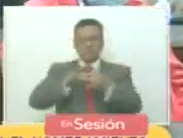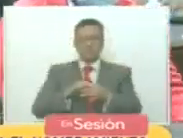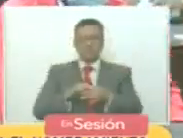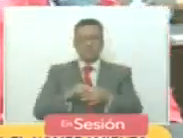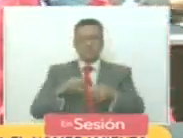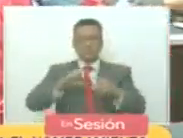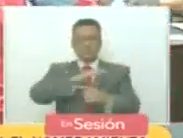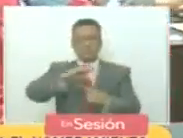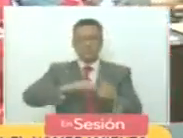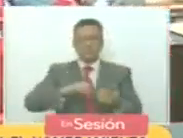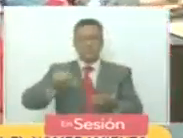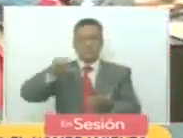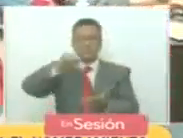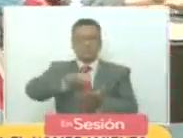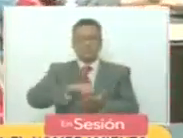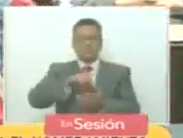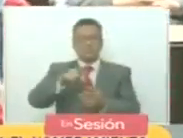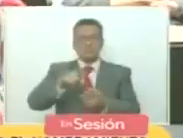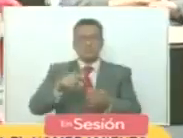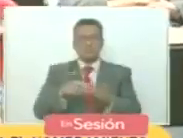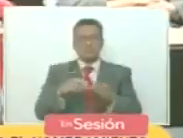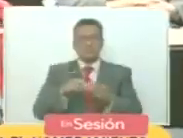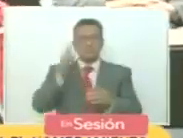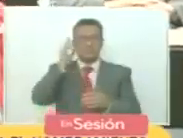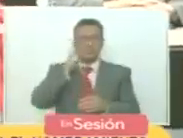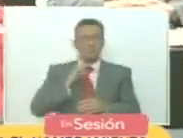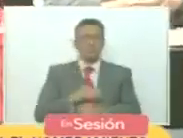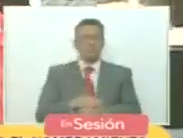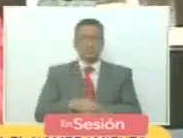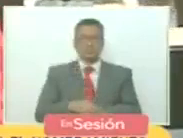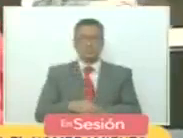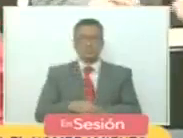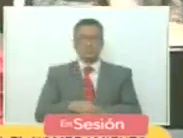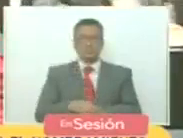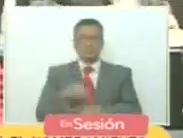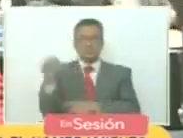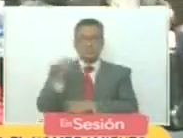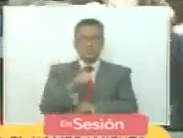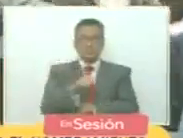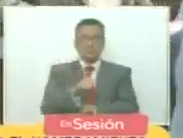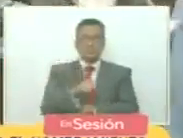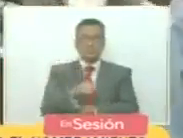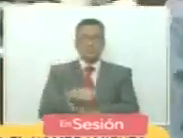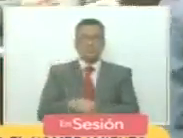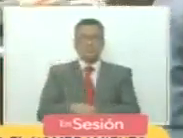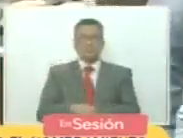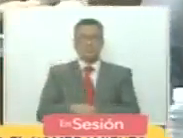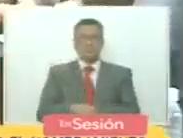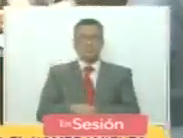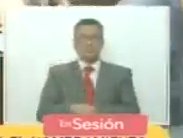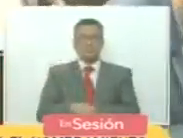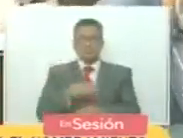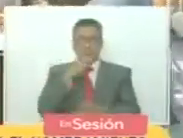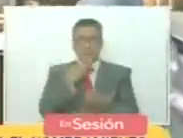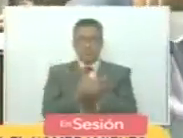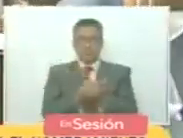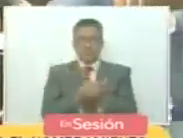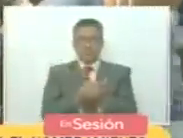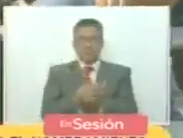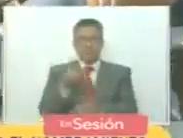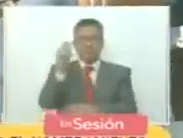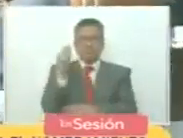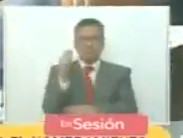la cultura persa y de la cultura bolivariana! ¡Viva! ¡Venceremos! ¡Venceremos! Muchas gracias,